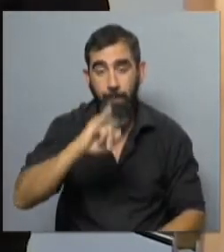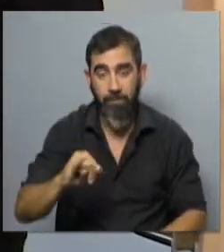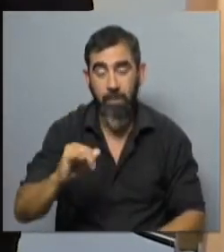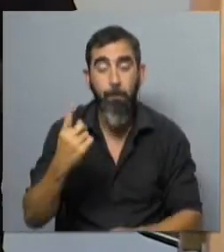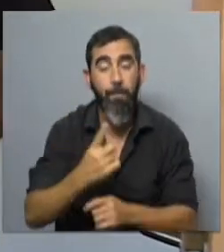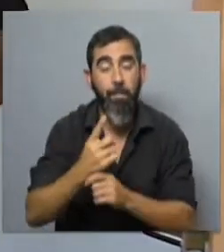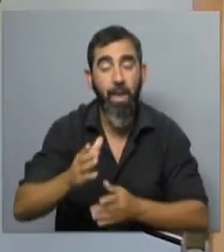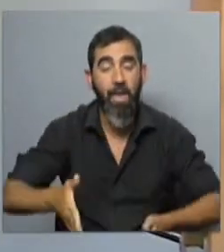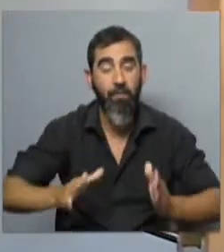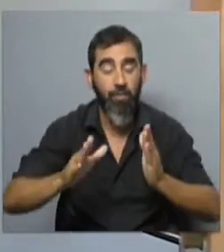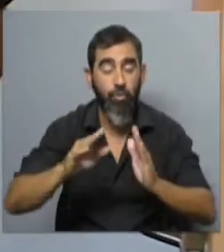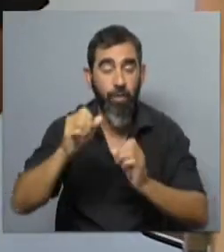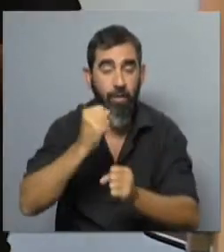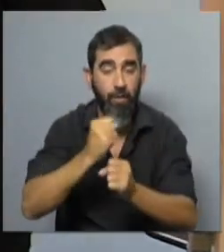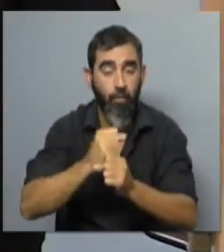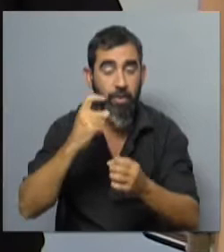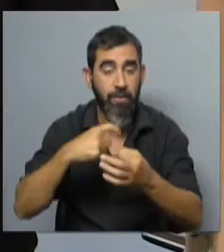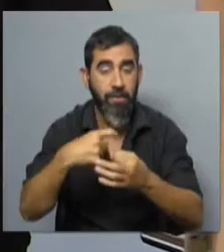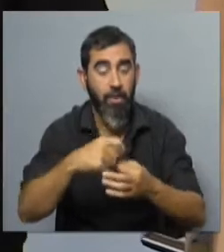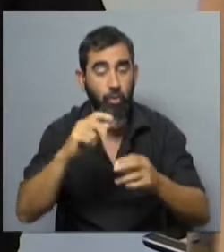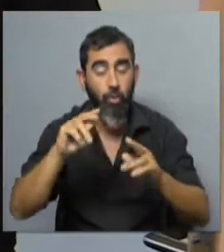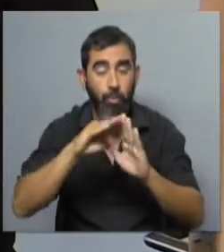del proyecto de vivienda sindical del PIT-CNT.